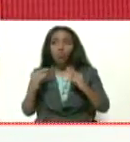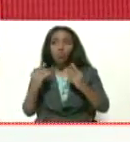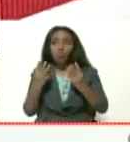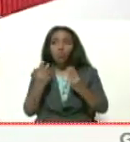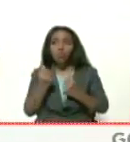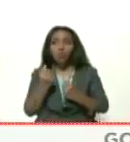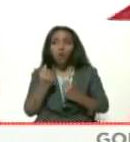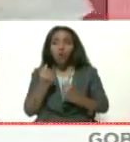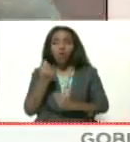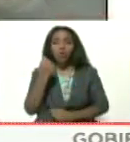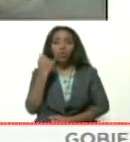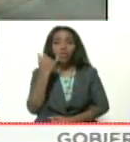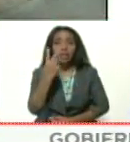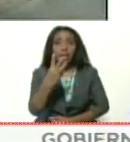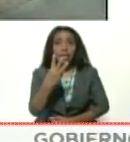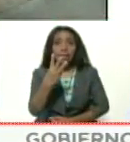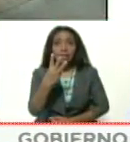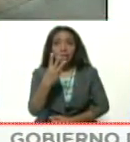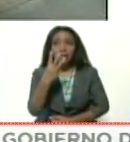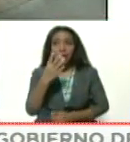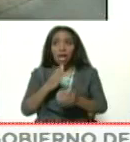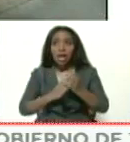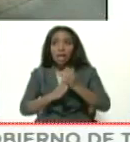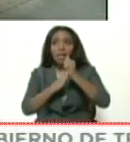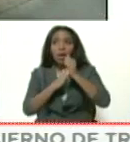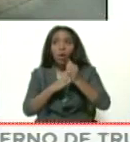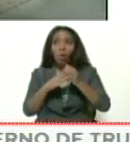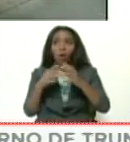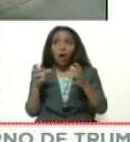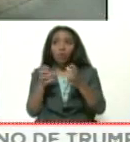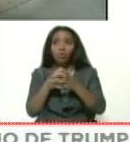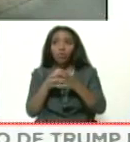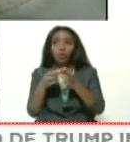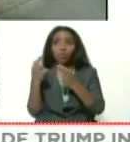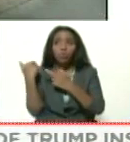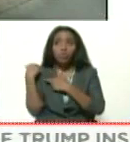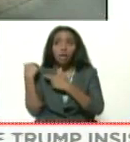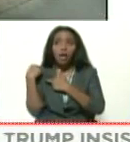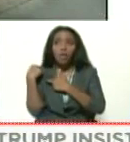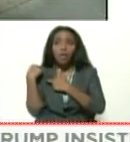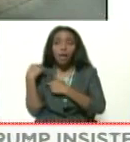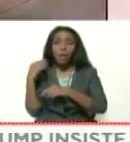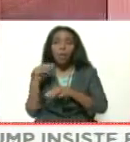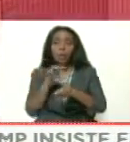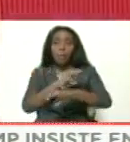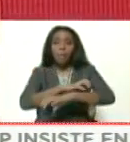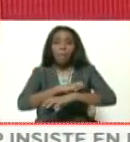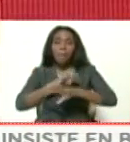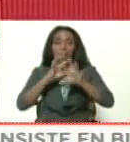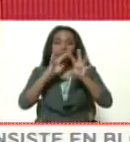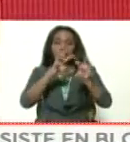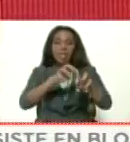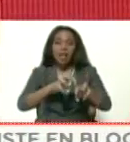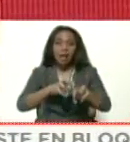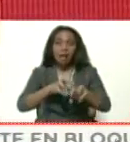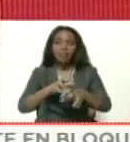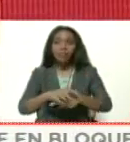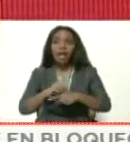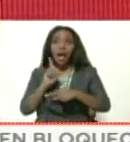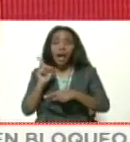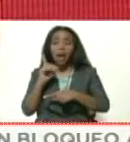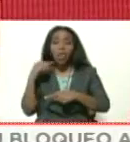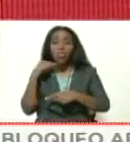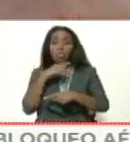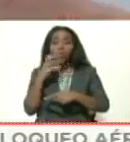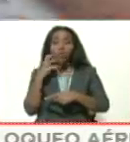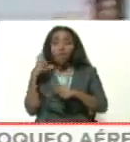3, dirigido por alias Pantera. Entonces, Duque se